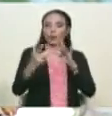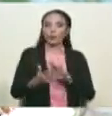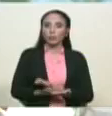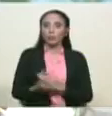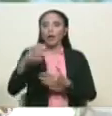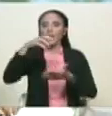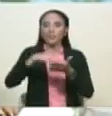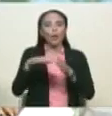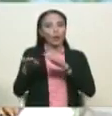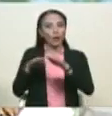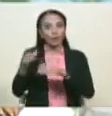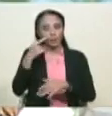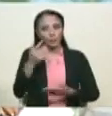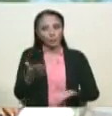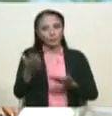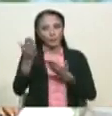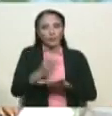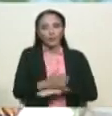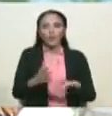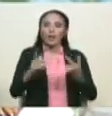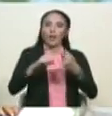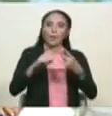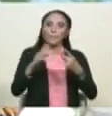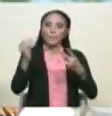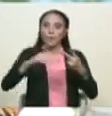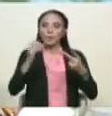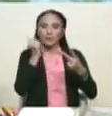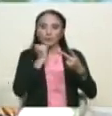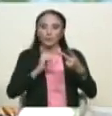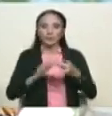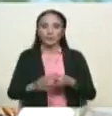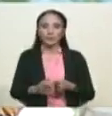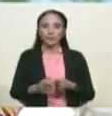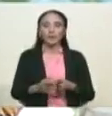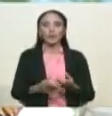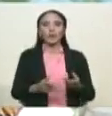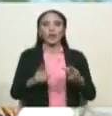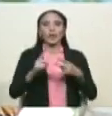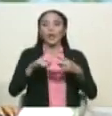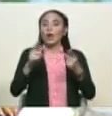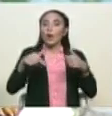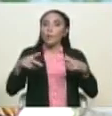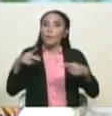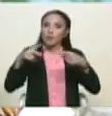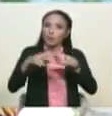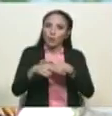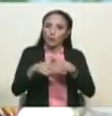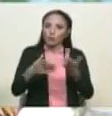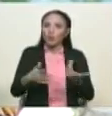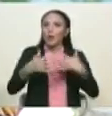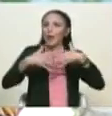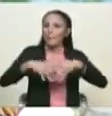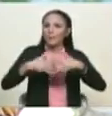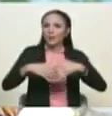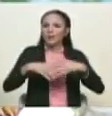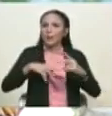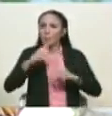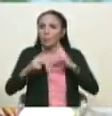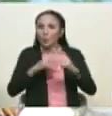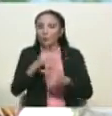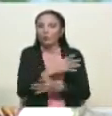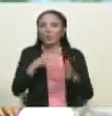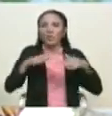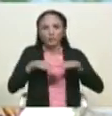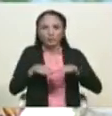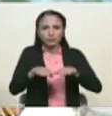al Estado Carabobo, en Valencia. Y allí vamos a proceder a la inauguración de una empresa de producción